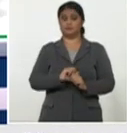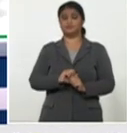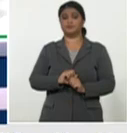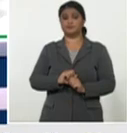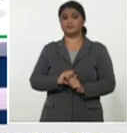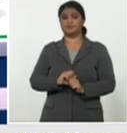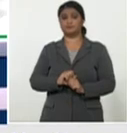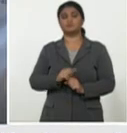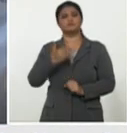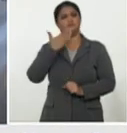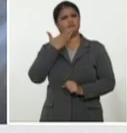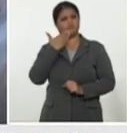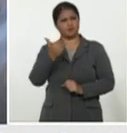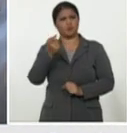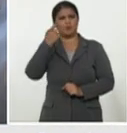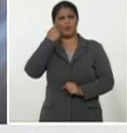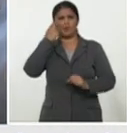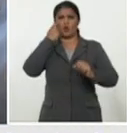al vacunatorio.